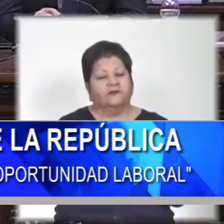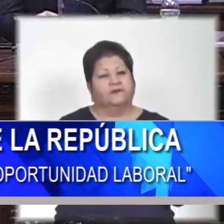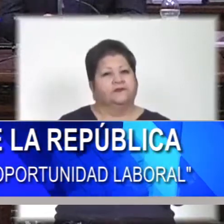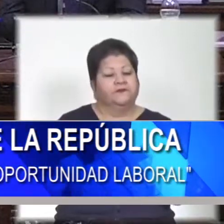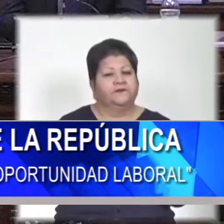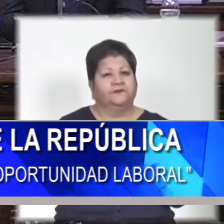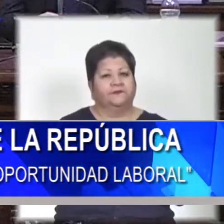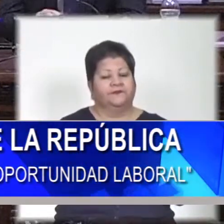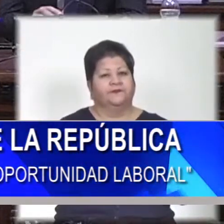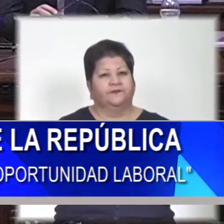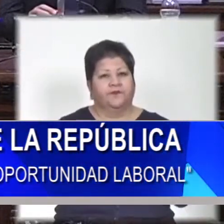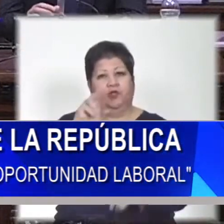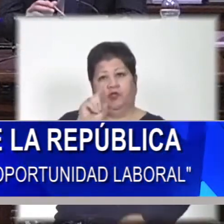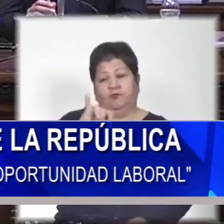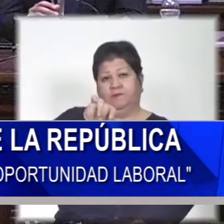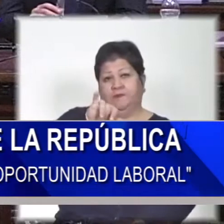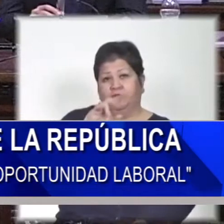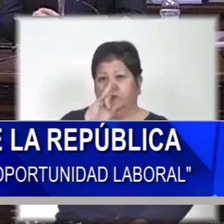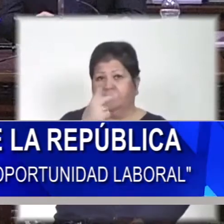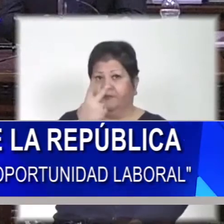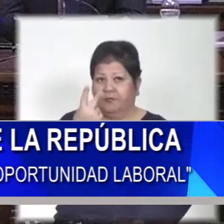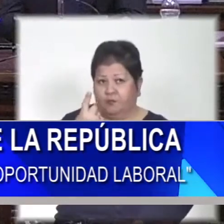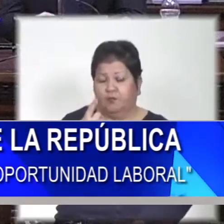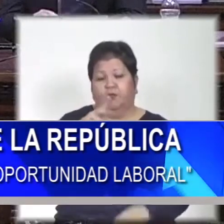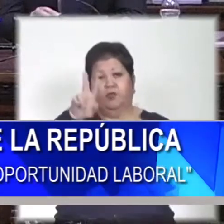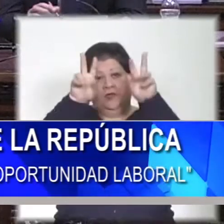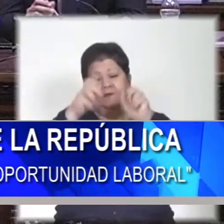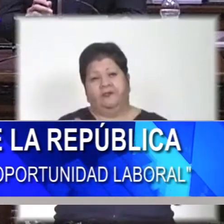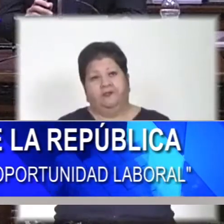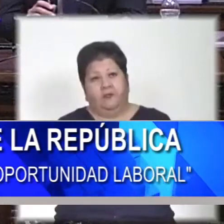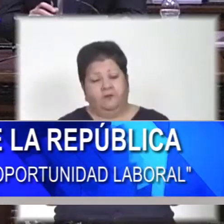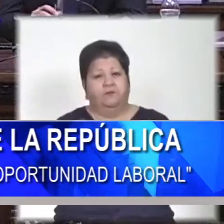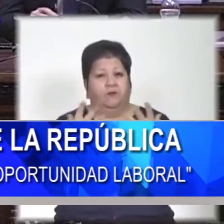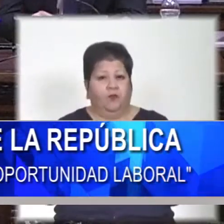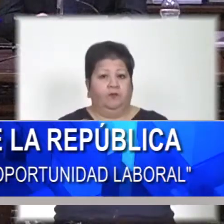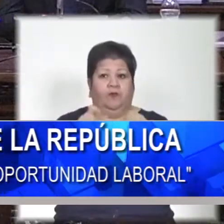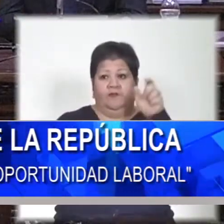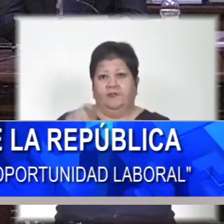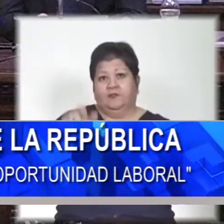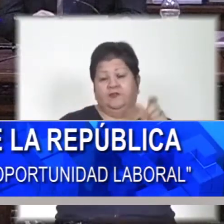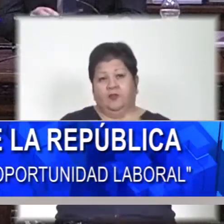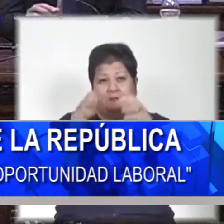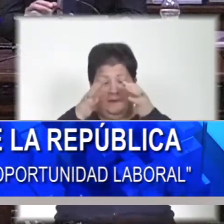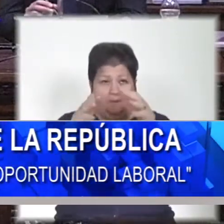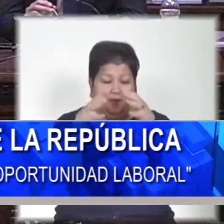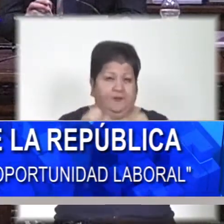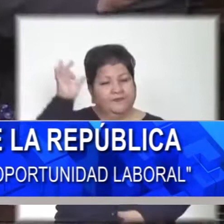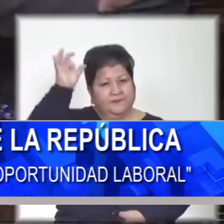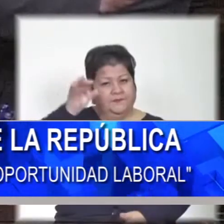de ley, las intendencias pueden ampliar los cupos. Pueden ampliar un 100%, un 50%, lo